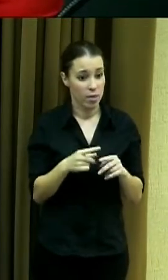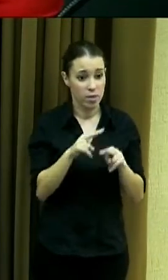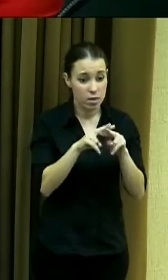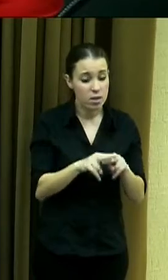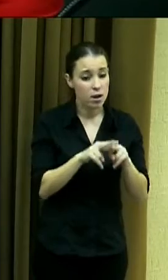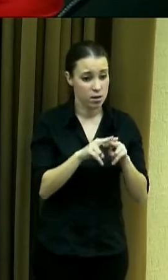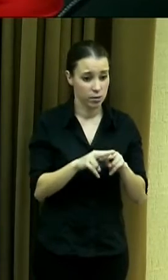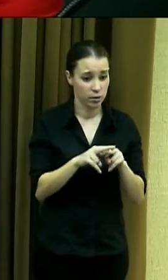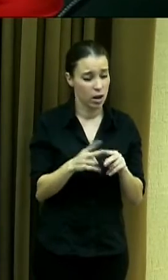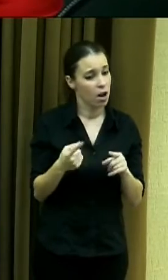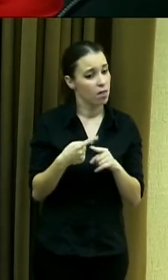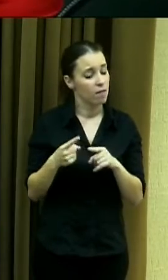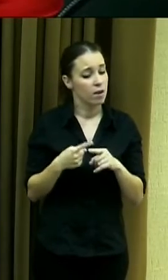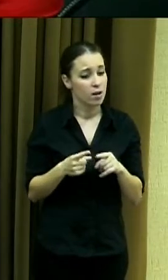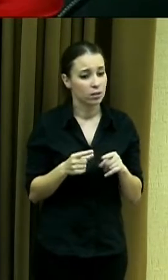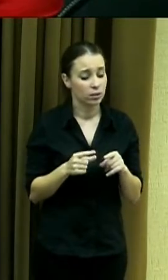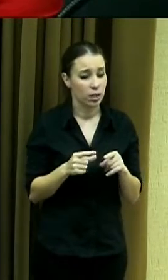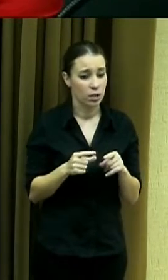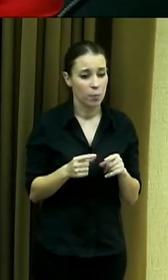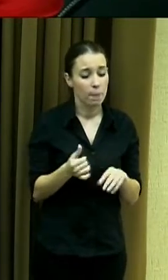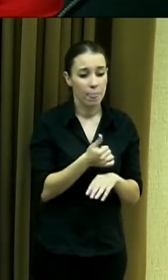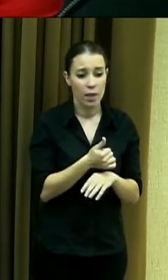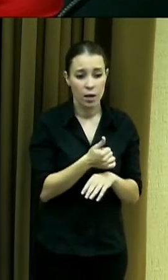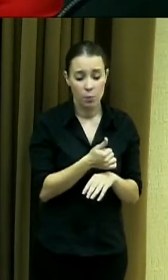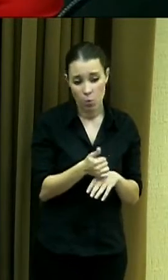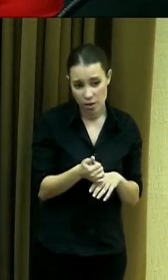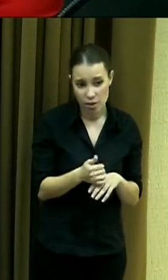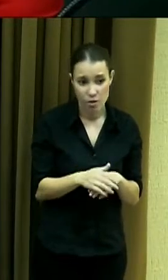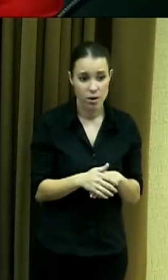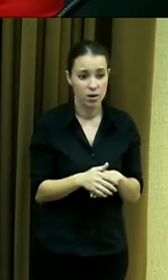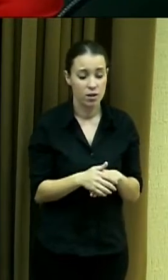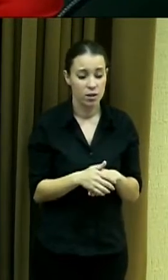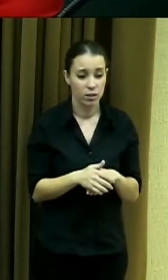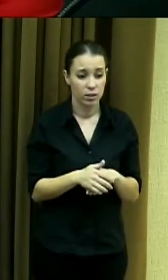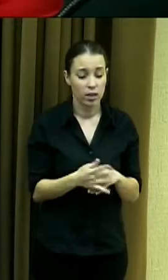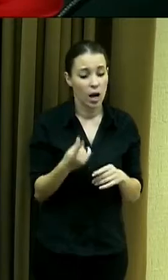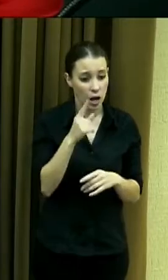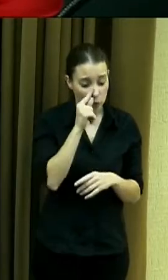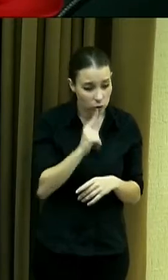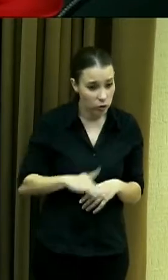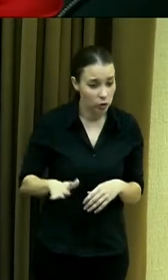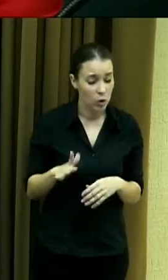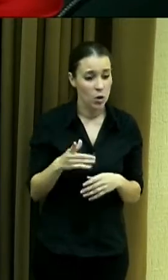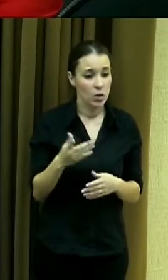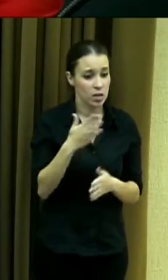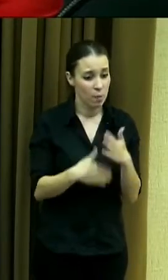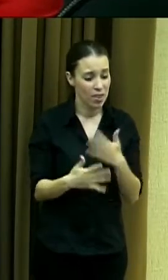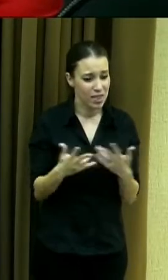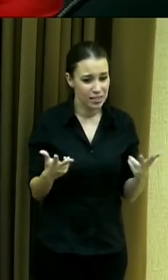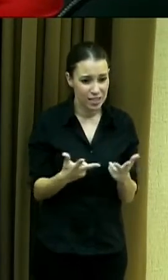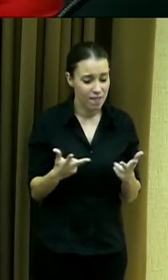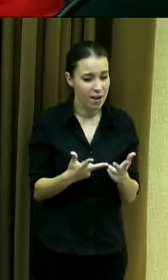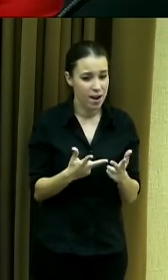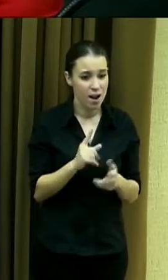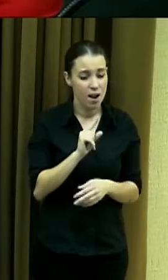a las diferentes poblaciones que te refiriera, encontrábamos el diagnóstico. Por el contrario, en los niños que tenían una discapacidad severa, el diagnóstico